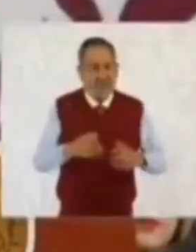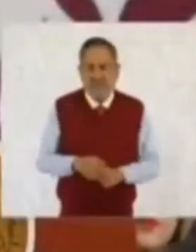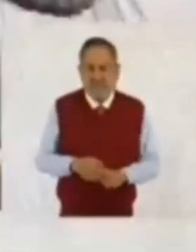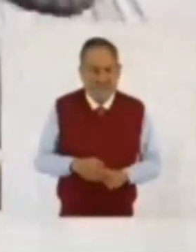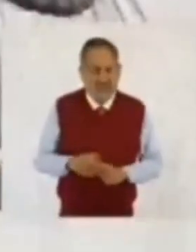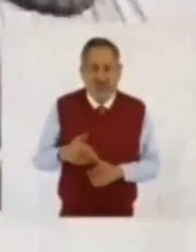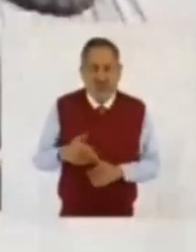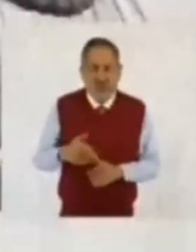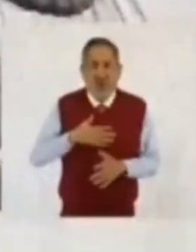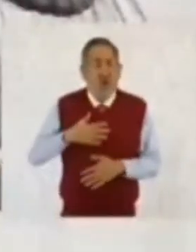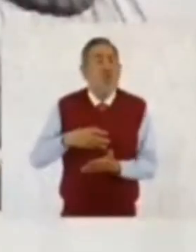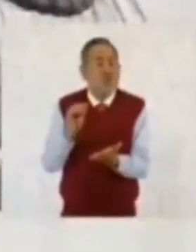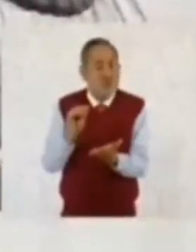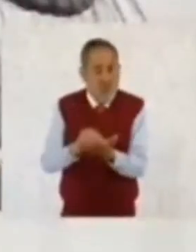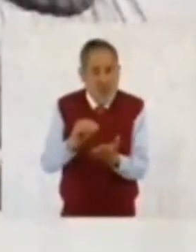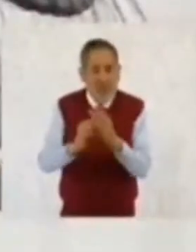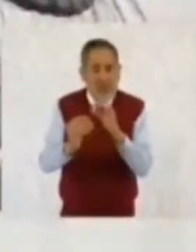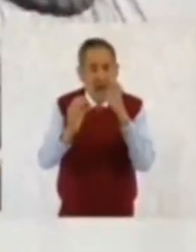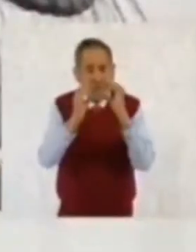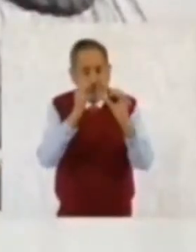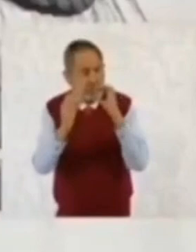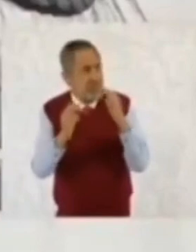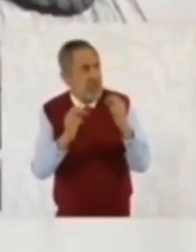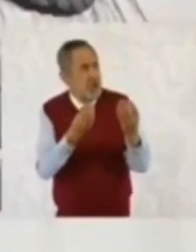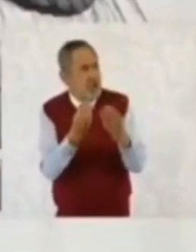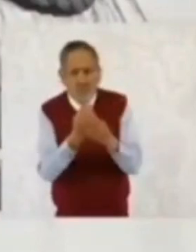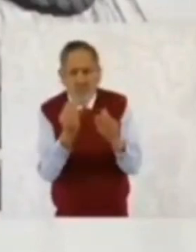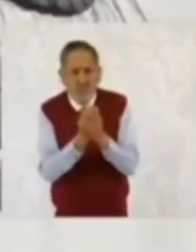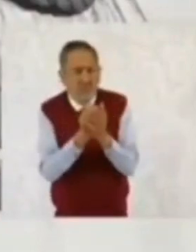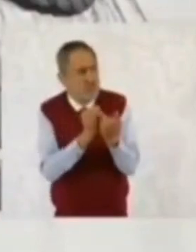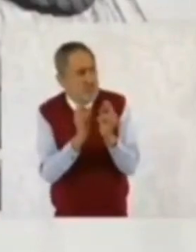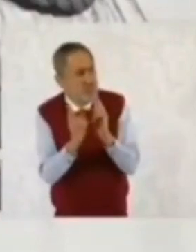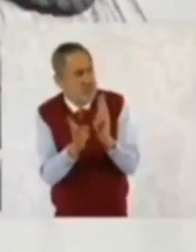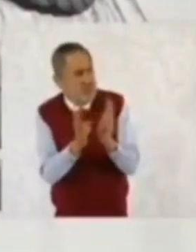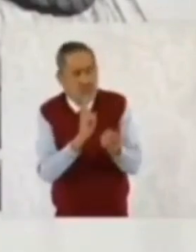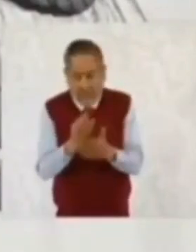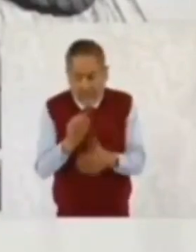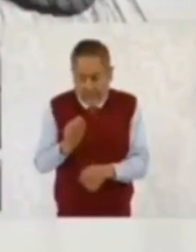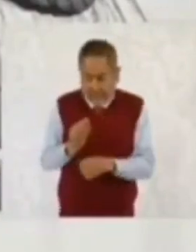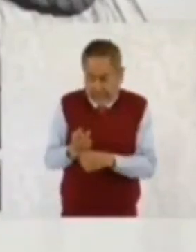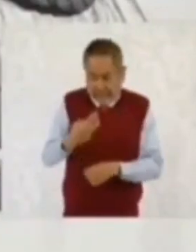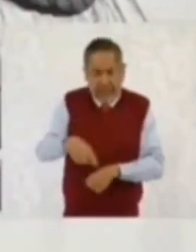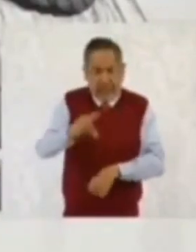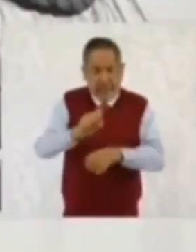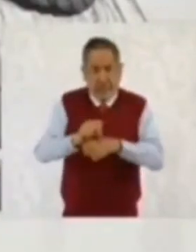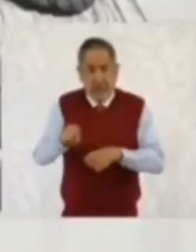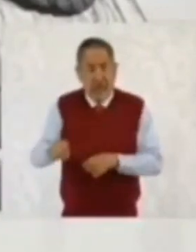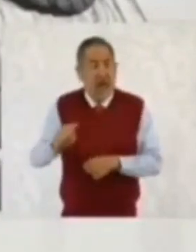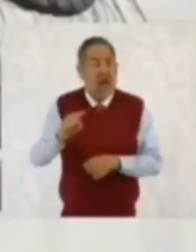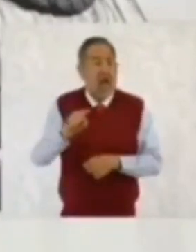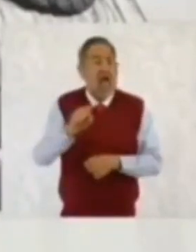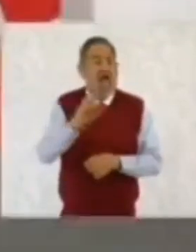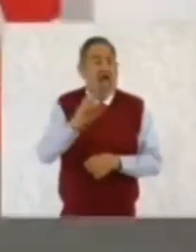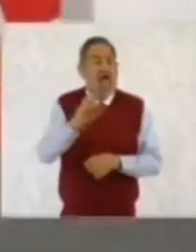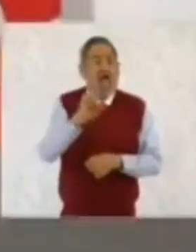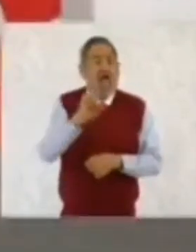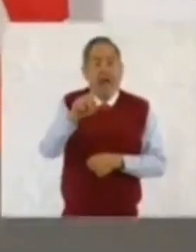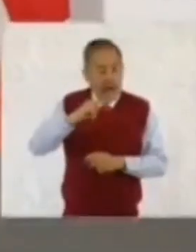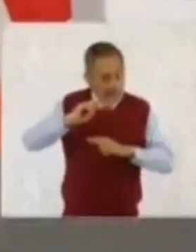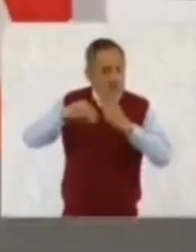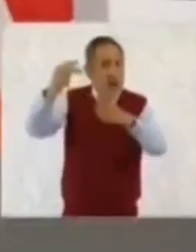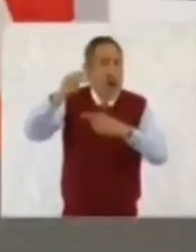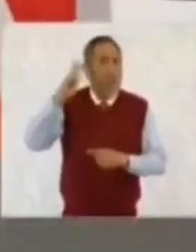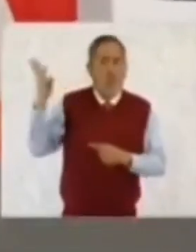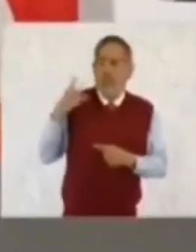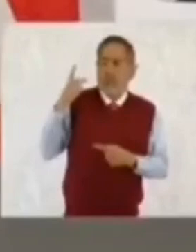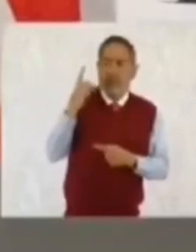Miren, nosotros estamos todavía en pláticas. Esta semana se va Marcelo Ebrard a Washington a